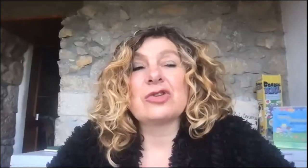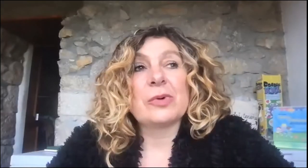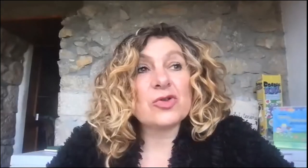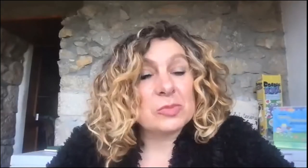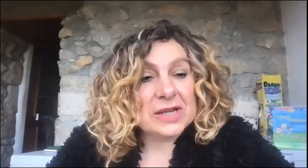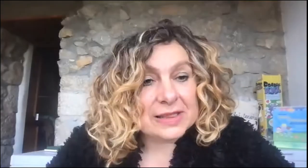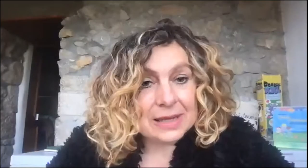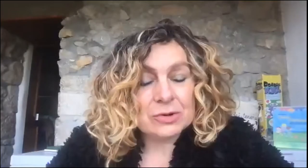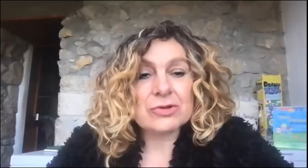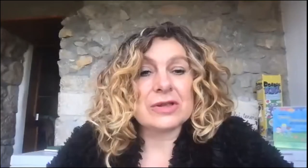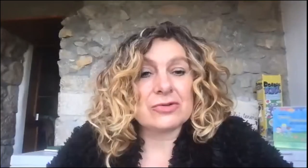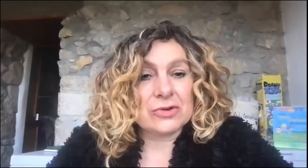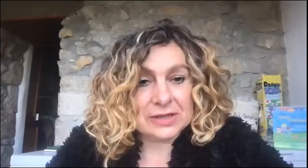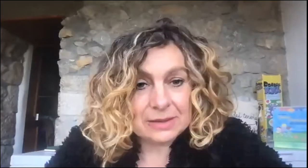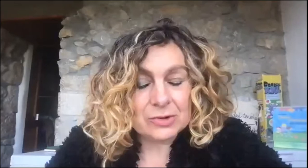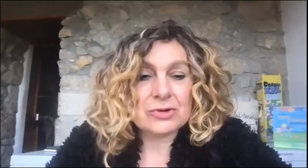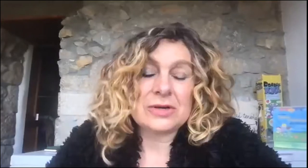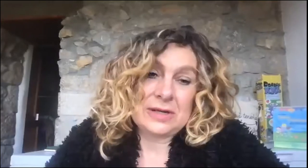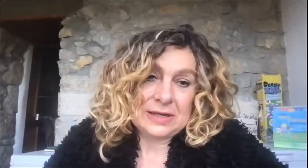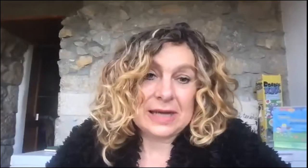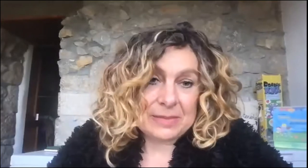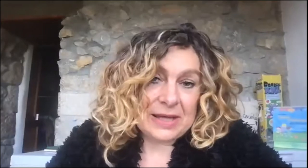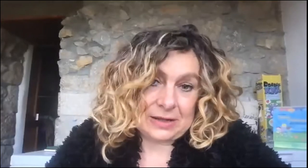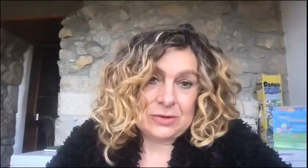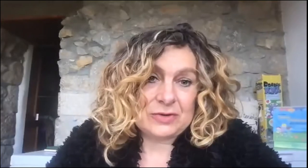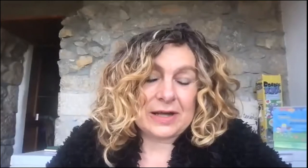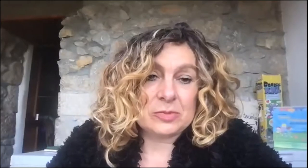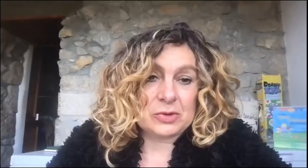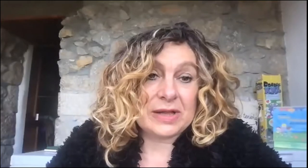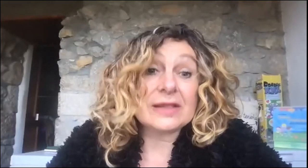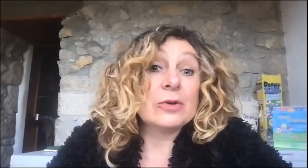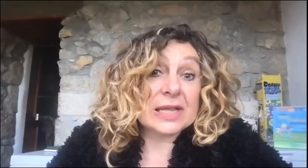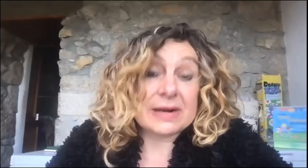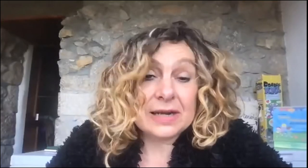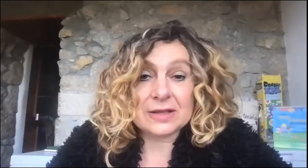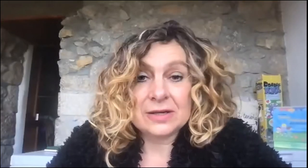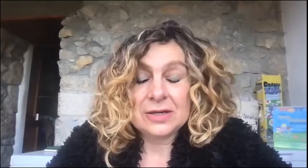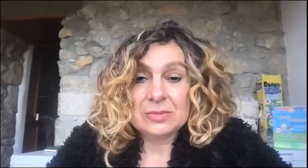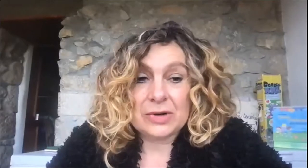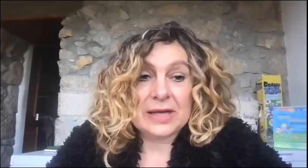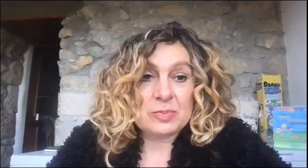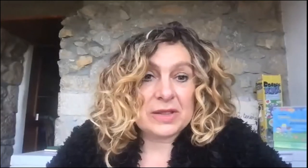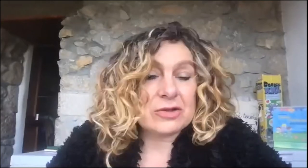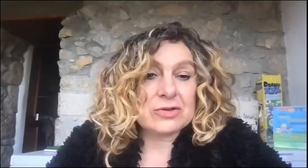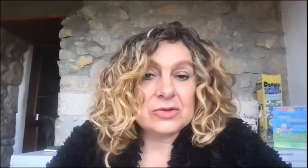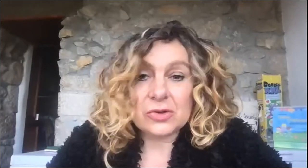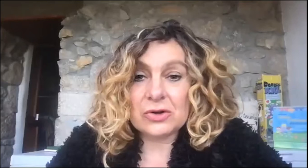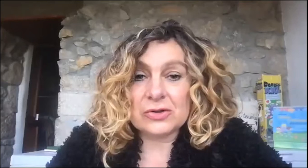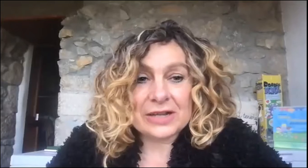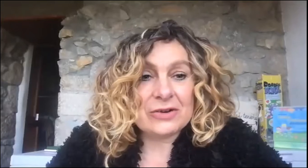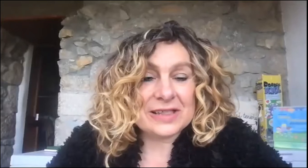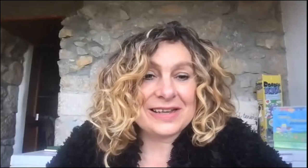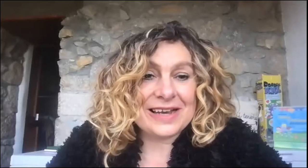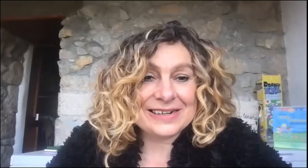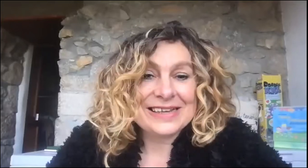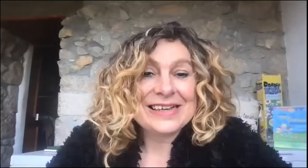desde los apoyos comunicativos, desde los cognitivos, también ofrezcan oportunidades en lugar de barreras, porque hay espacios que son todo lo